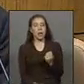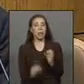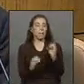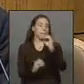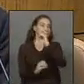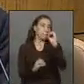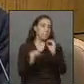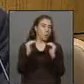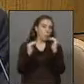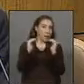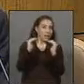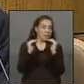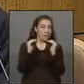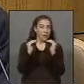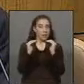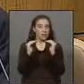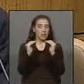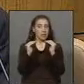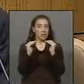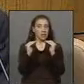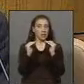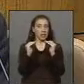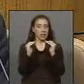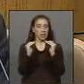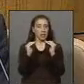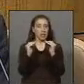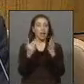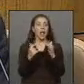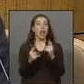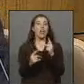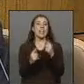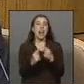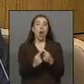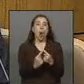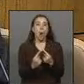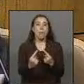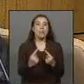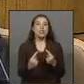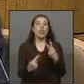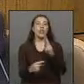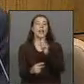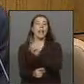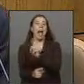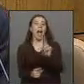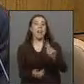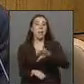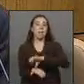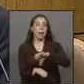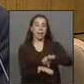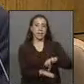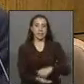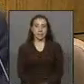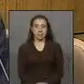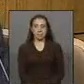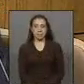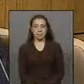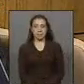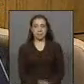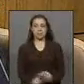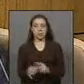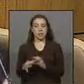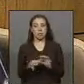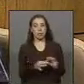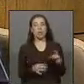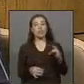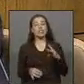proporcional a la longitud de la obra en cada uno de los territorios y por eso es que